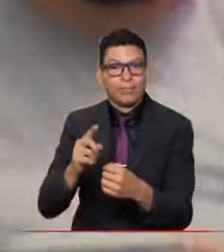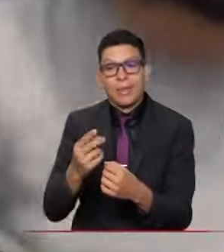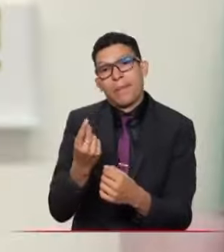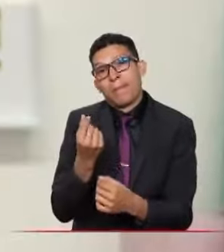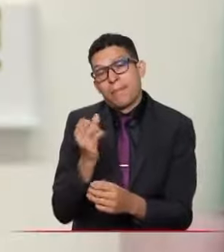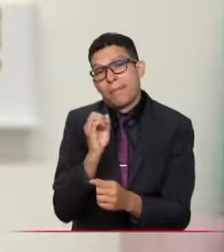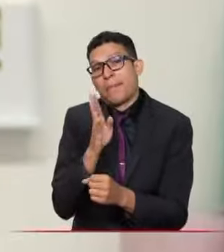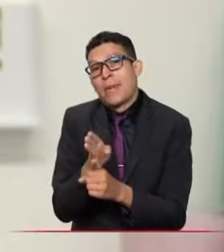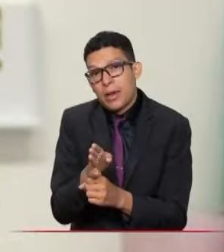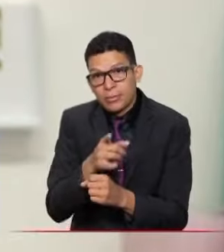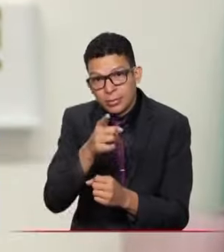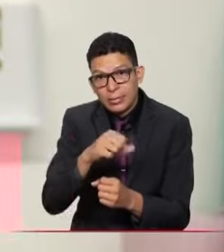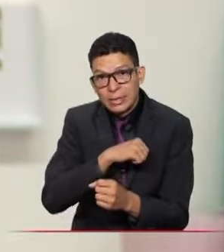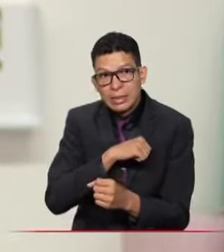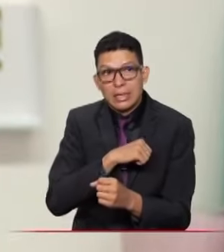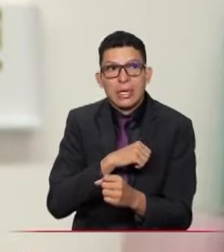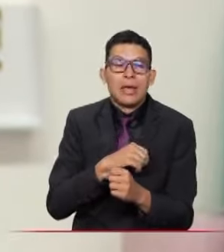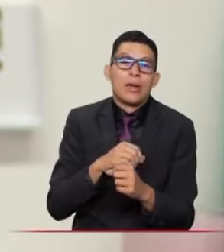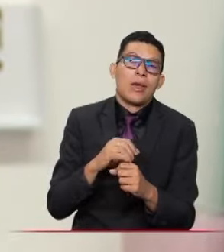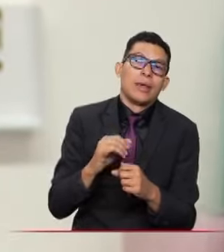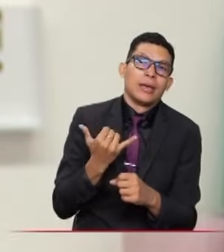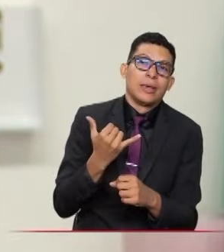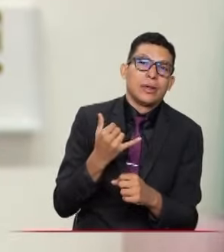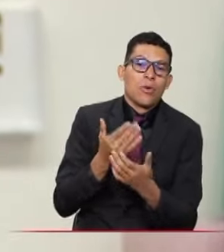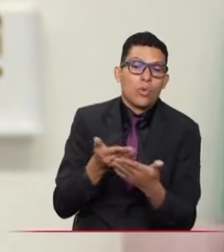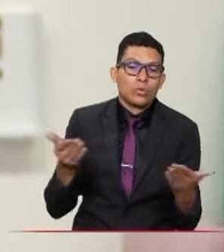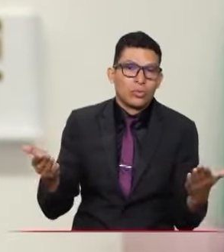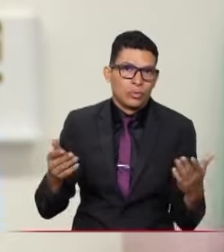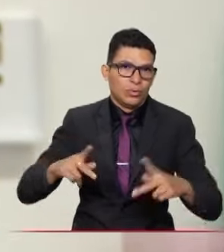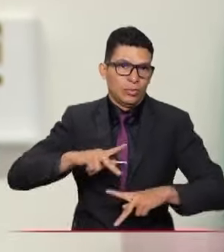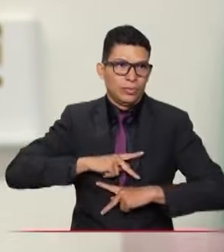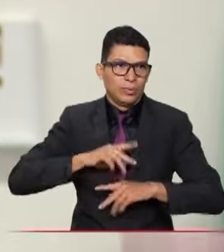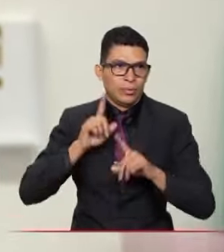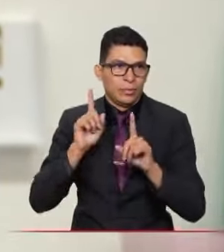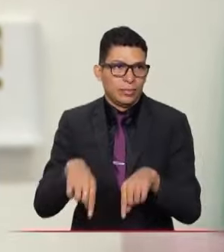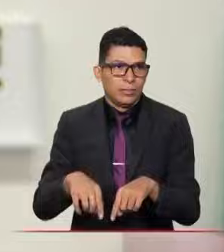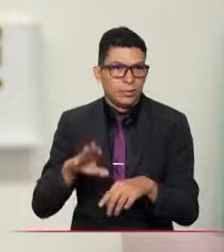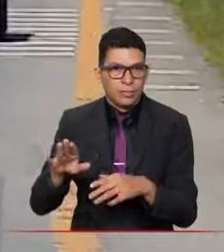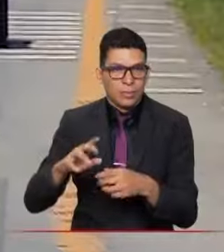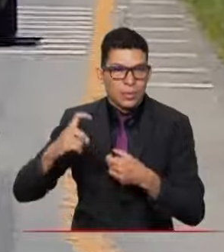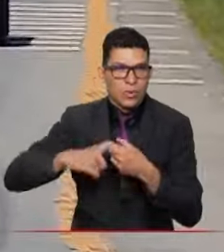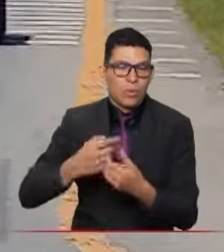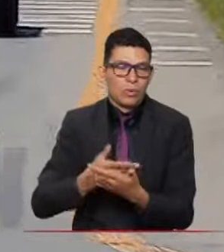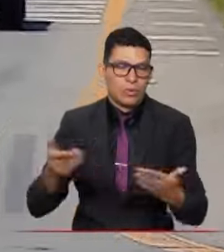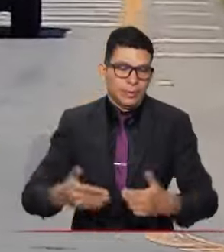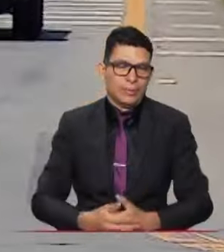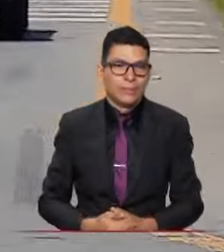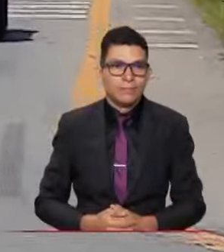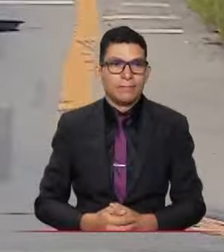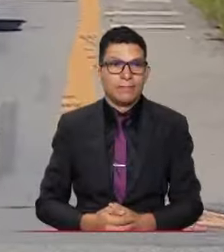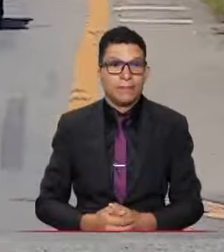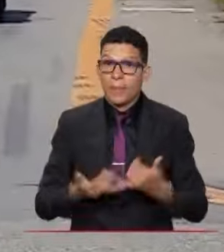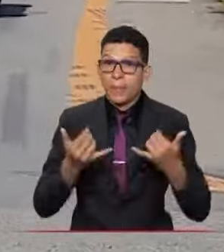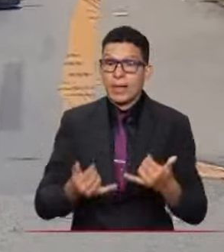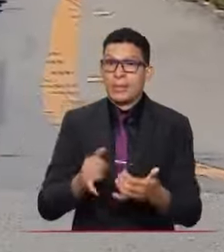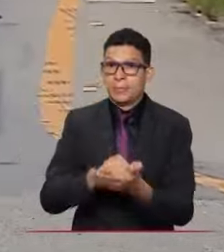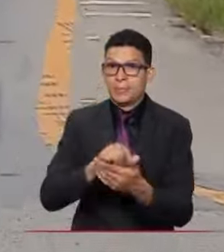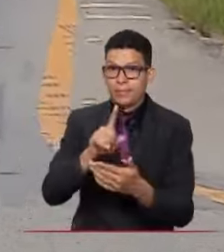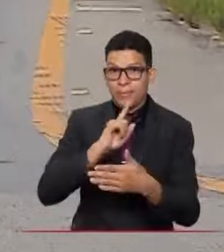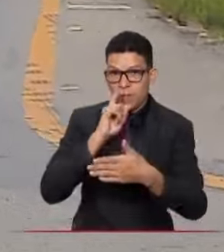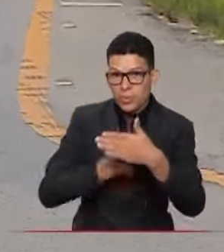bancarias si tienes disponibles y a los bienes inmuebles si también tienes registrados a tu nombre actualmente la cartera de impuesto